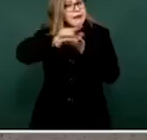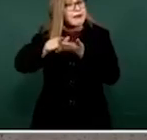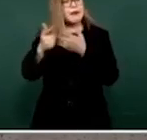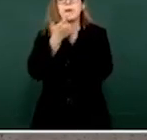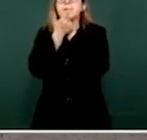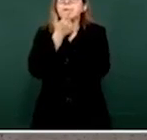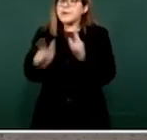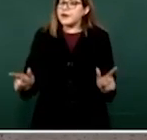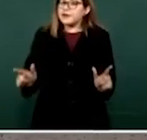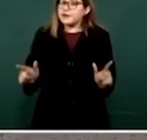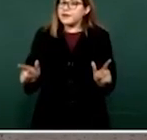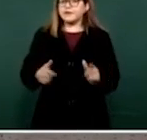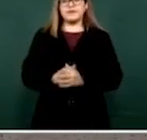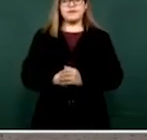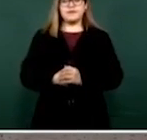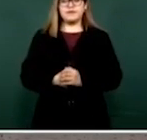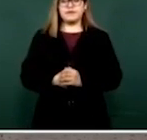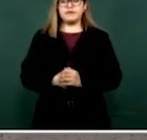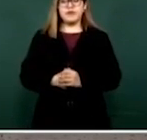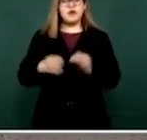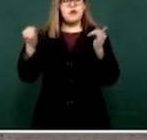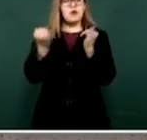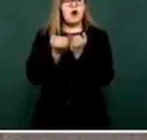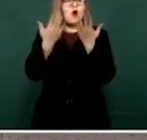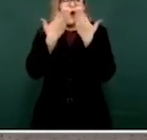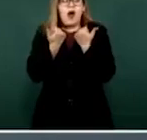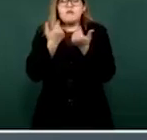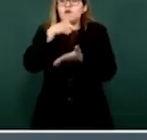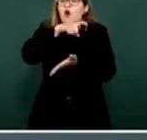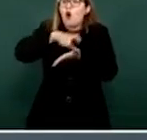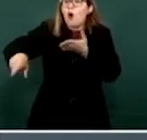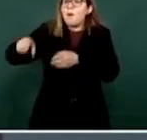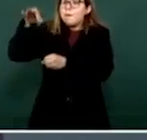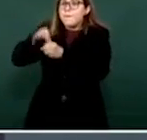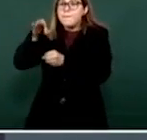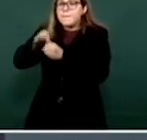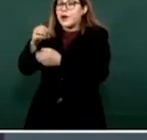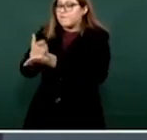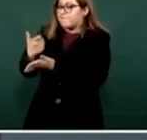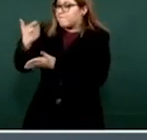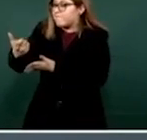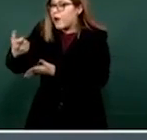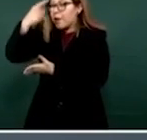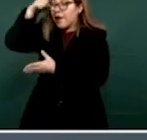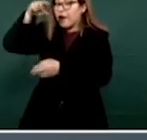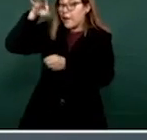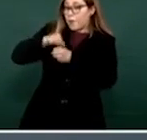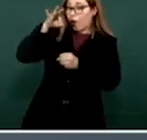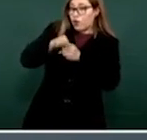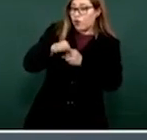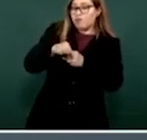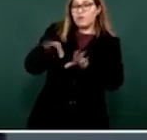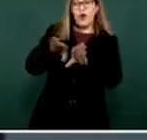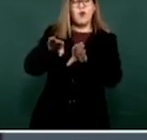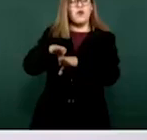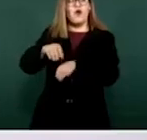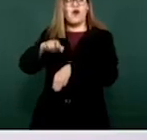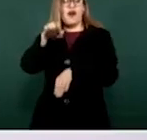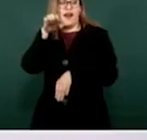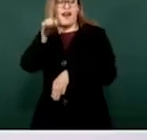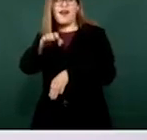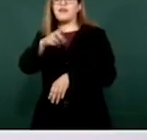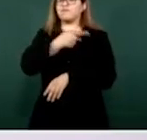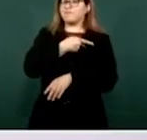libres, que no haya compra de votos, que no se trafique con la pobreza de la